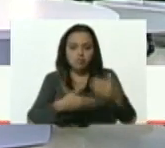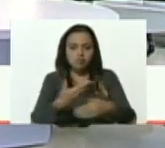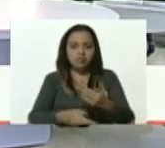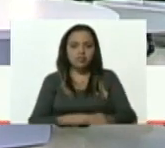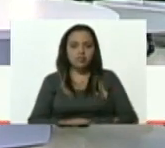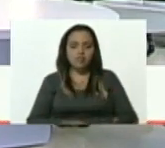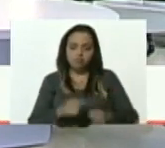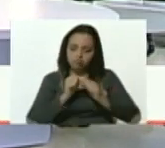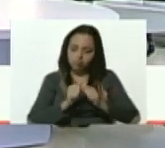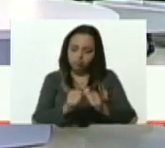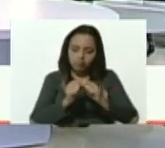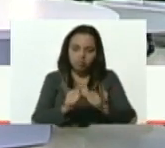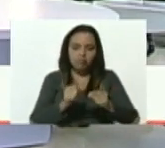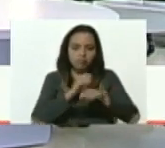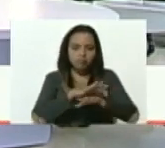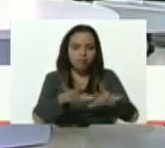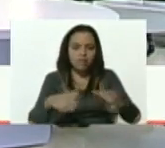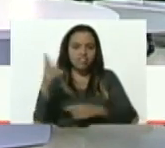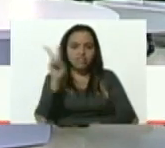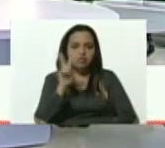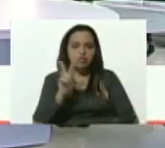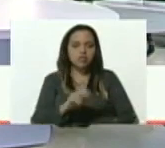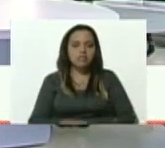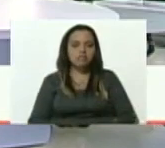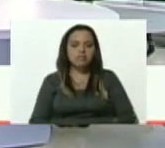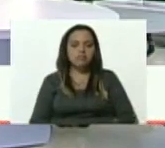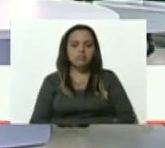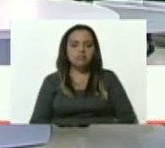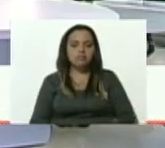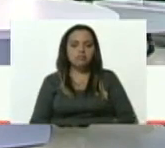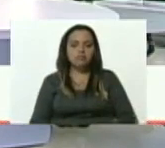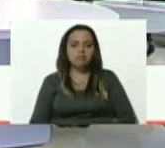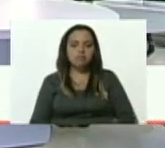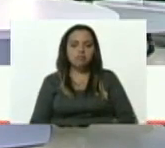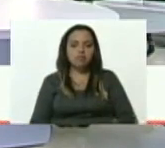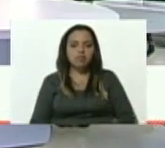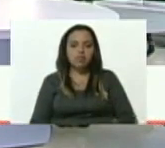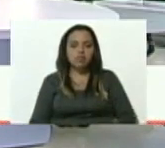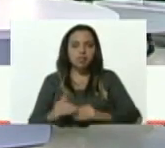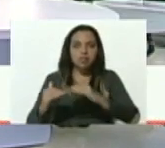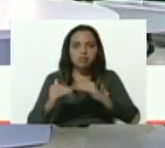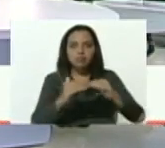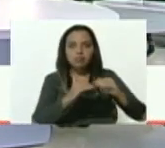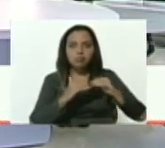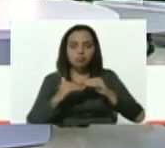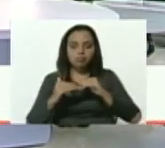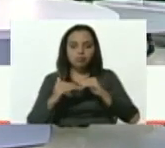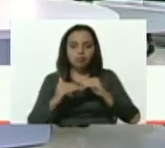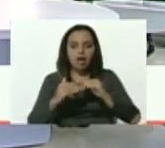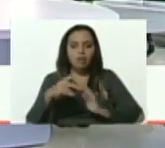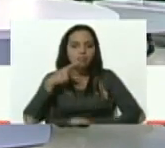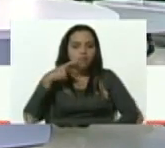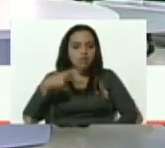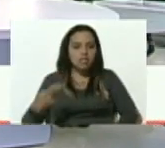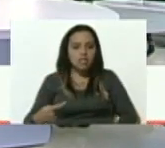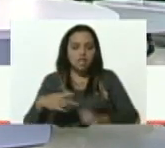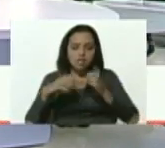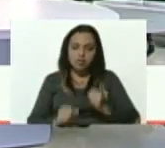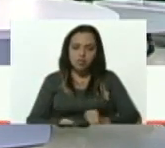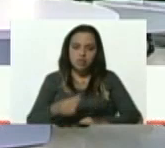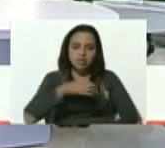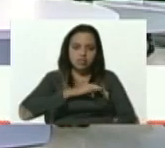del avance y de la expansión de Venezuela, de la estabilidad política, de la seguridad